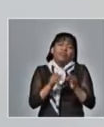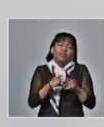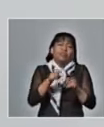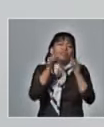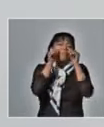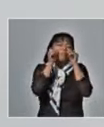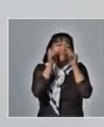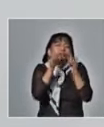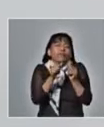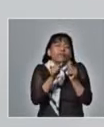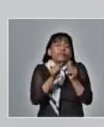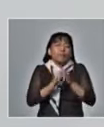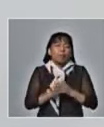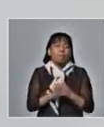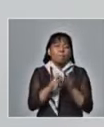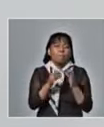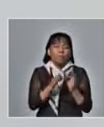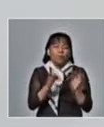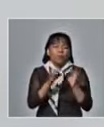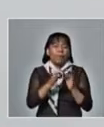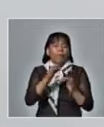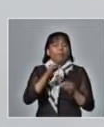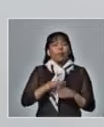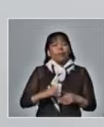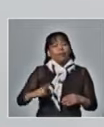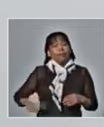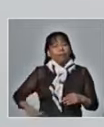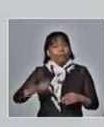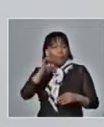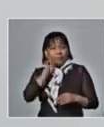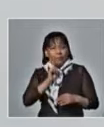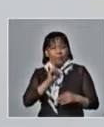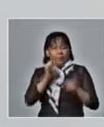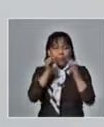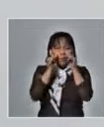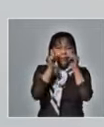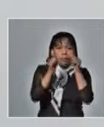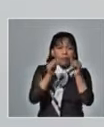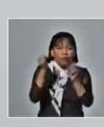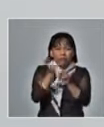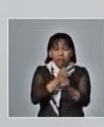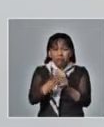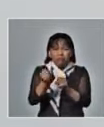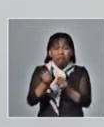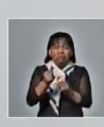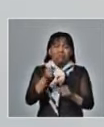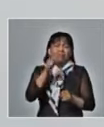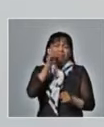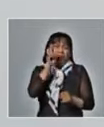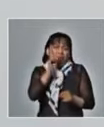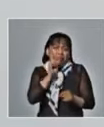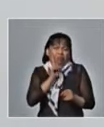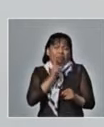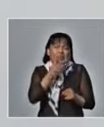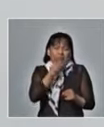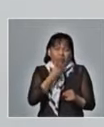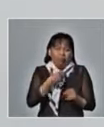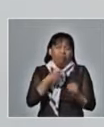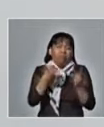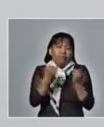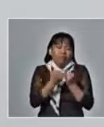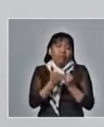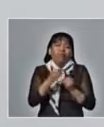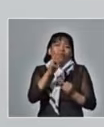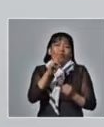que dependa directamente de la gobernadora para atender los casos de violencia de género y también contaremos con la Ruta Naranja,